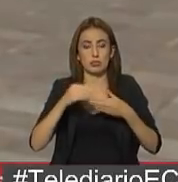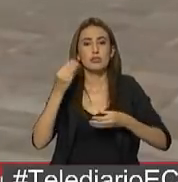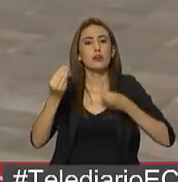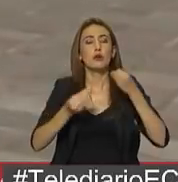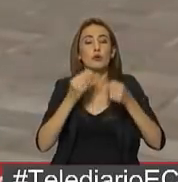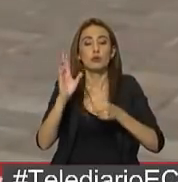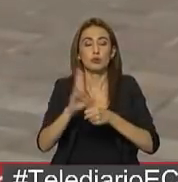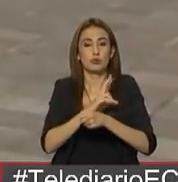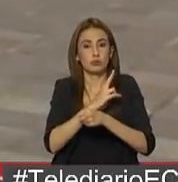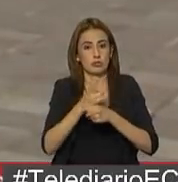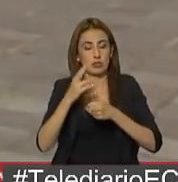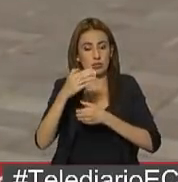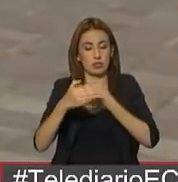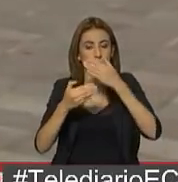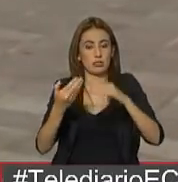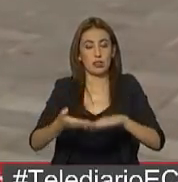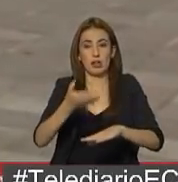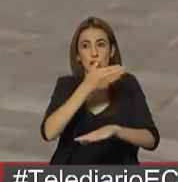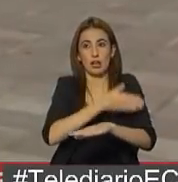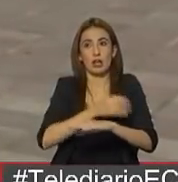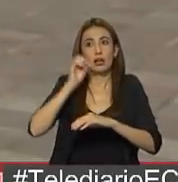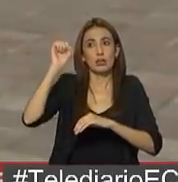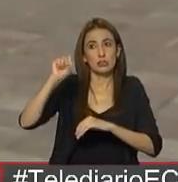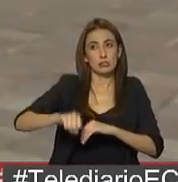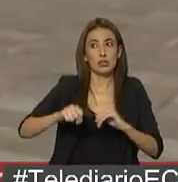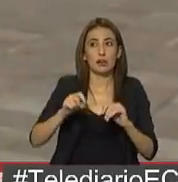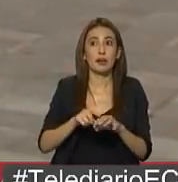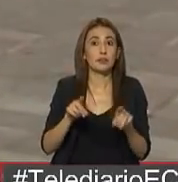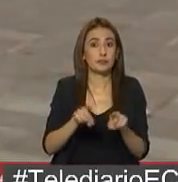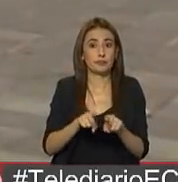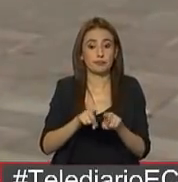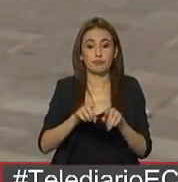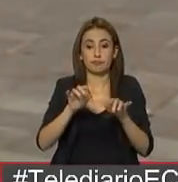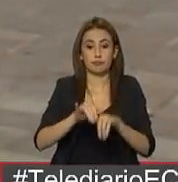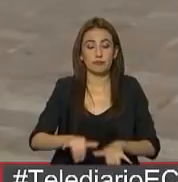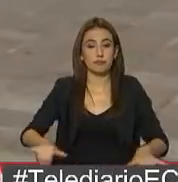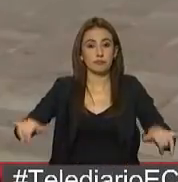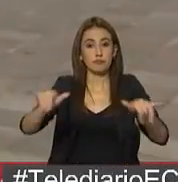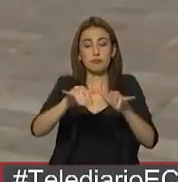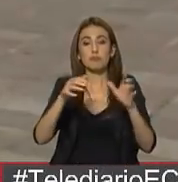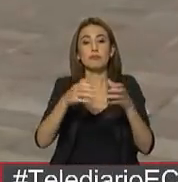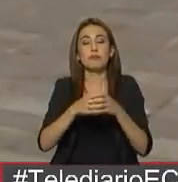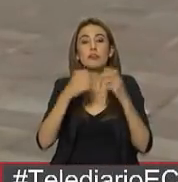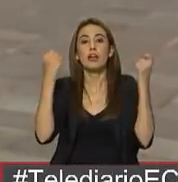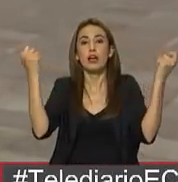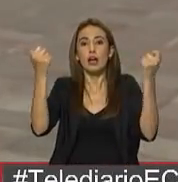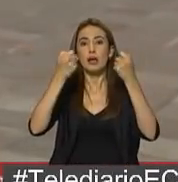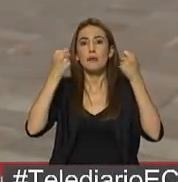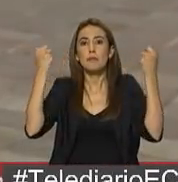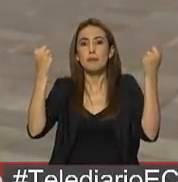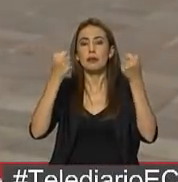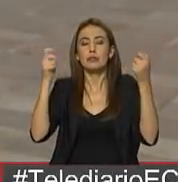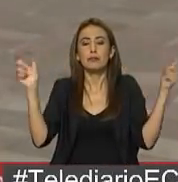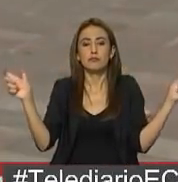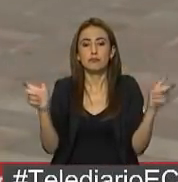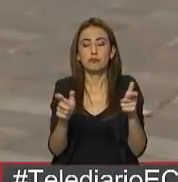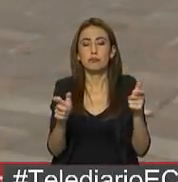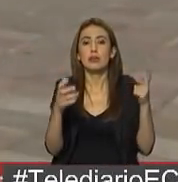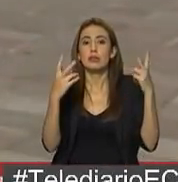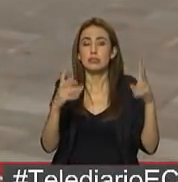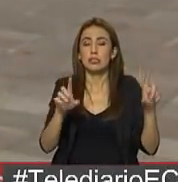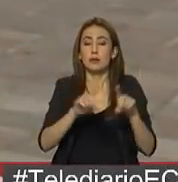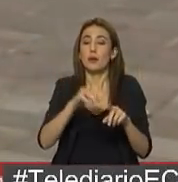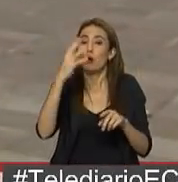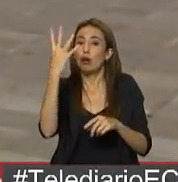para impulsar el sí durante la consulta popular, pues él recuerda que fue una campaña pequeña y que también la misma fue dividida entre